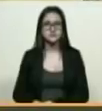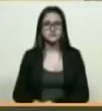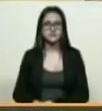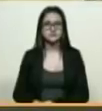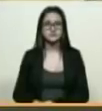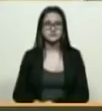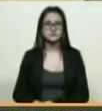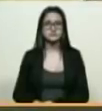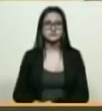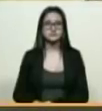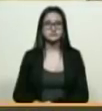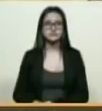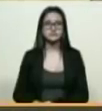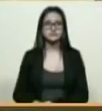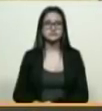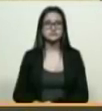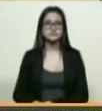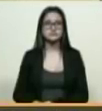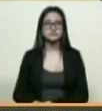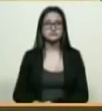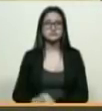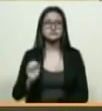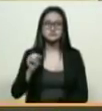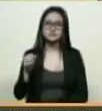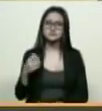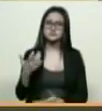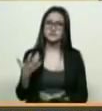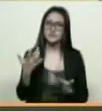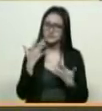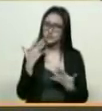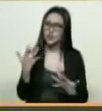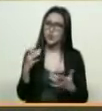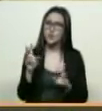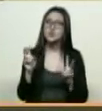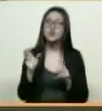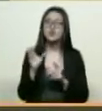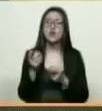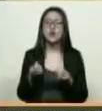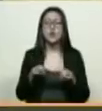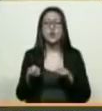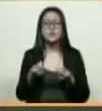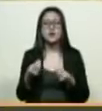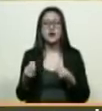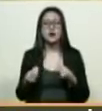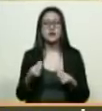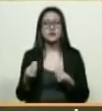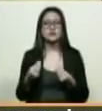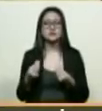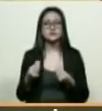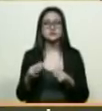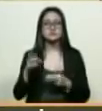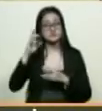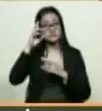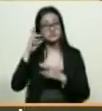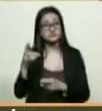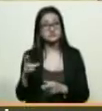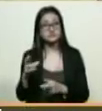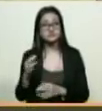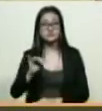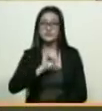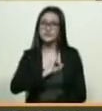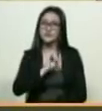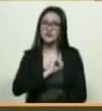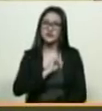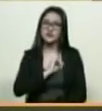evidentemente la actividad de la nueva economía cultural que estamos planteando viene signada, por supuesto, por el reconocimiento de lo que es la